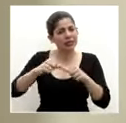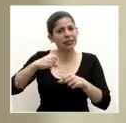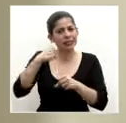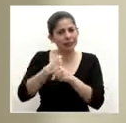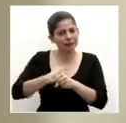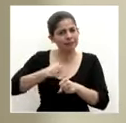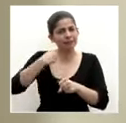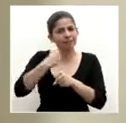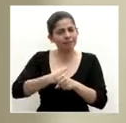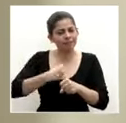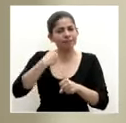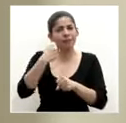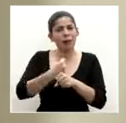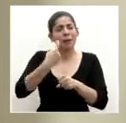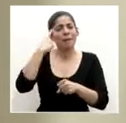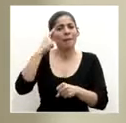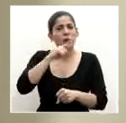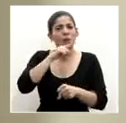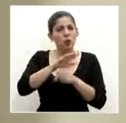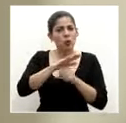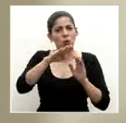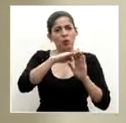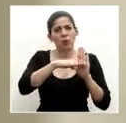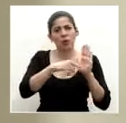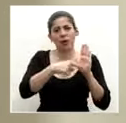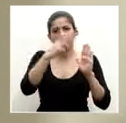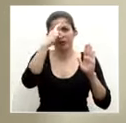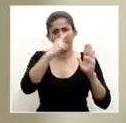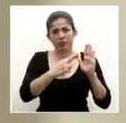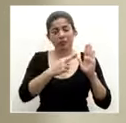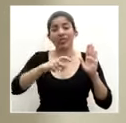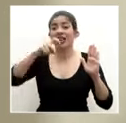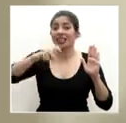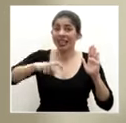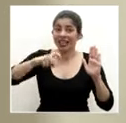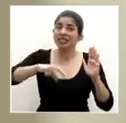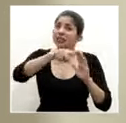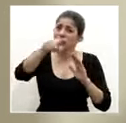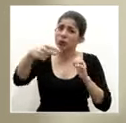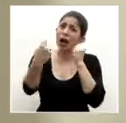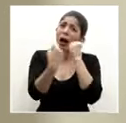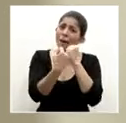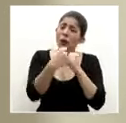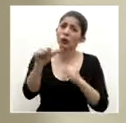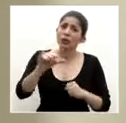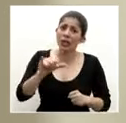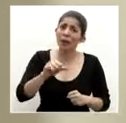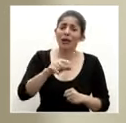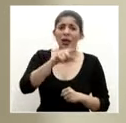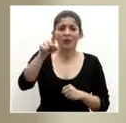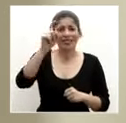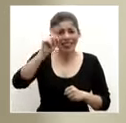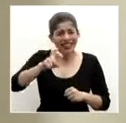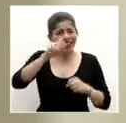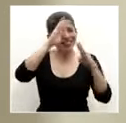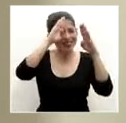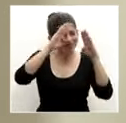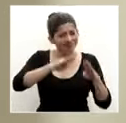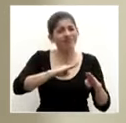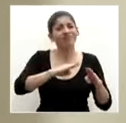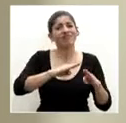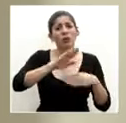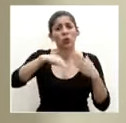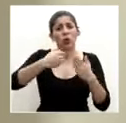trabajando para que se cumplan estas medidas. Y requerimos del apoyo de ustedes y del acatamiento estricto de